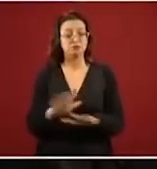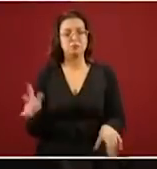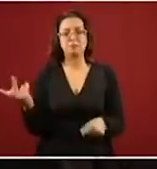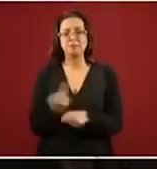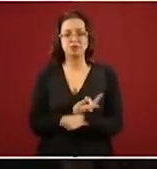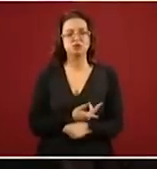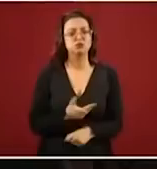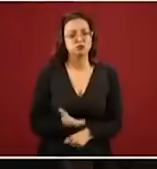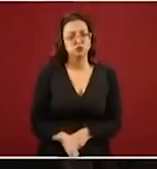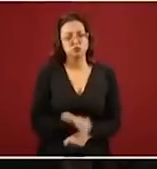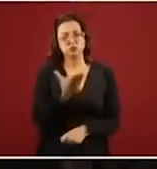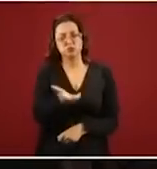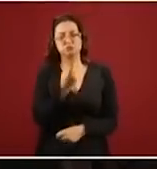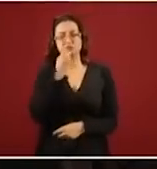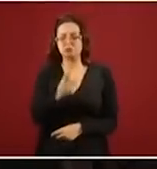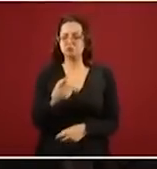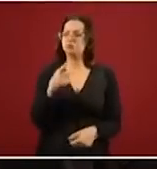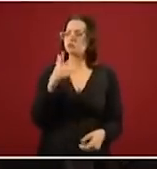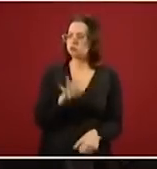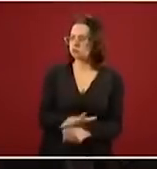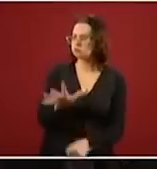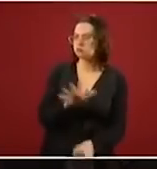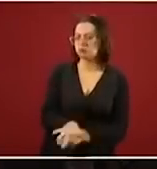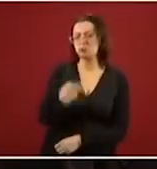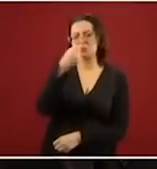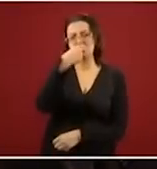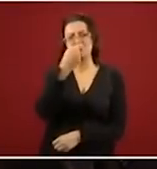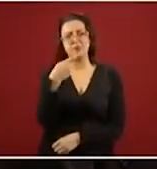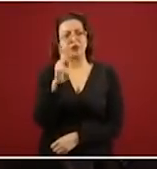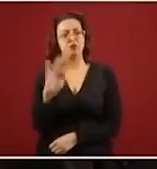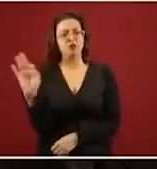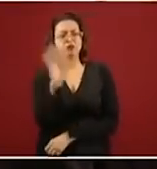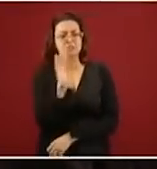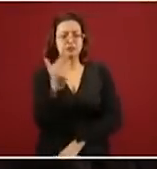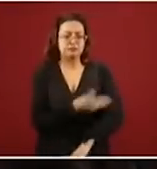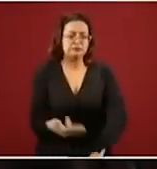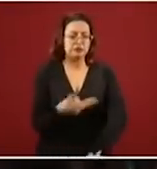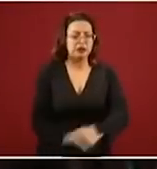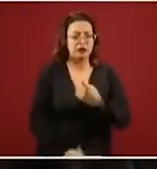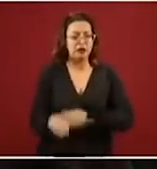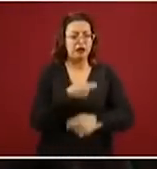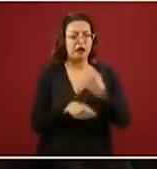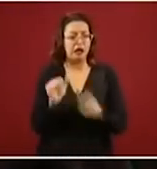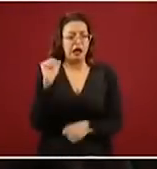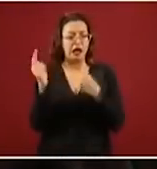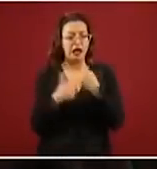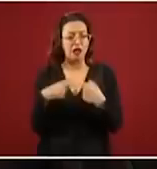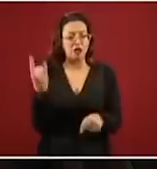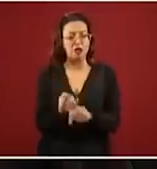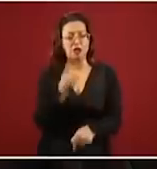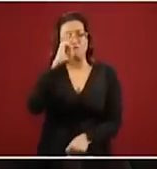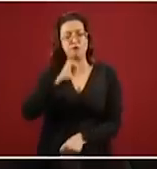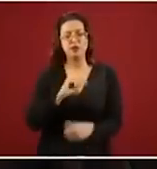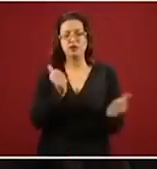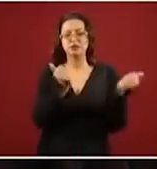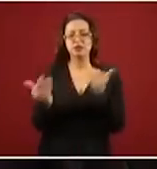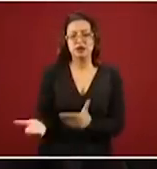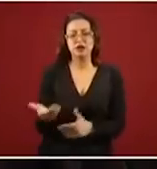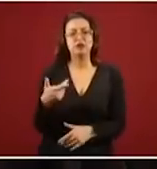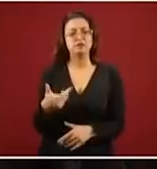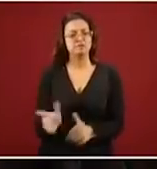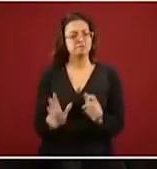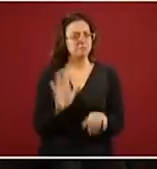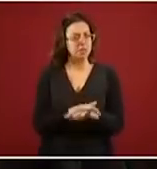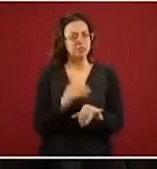usted dice que no hay desabasto tal vez está tomando en algún alguna parte del procedimiento en la llegada en la distribución saber si